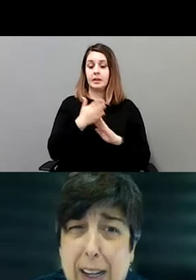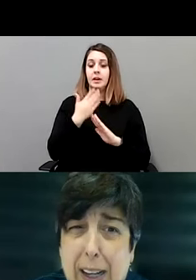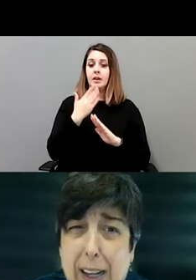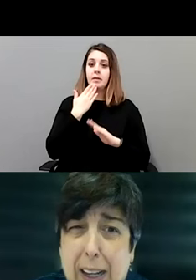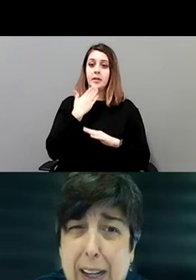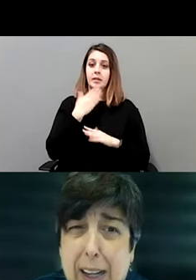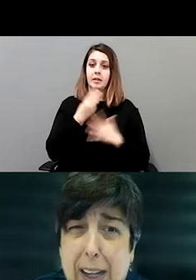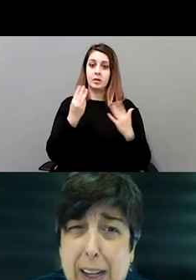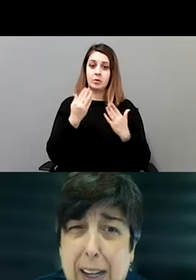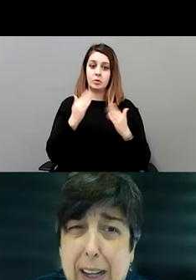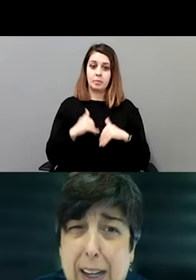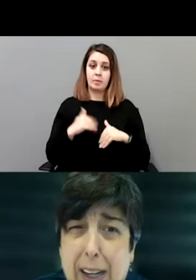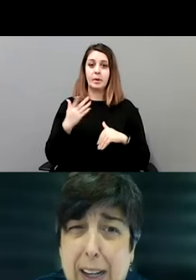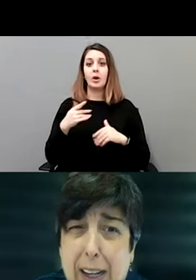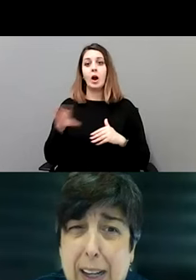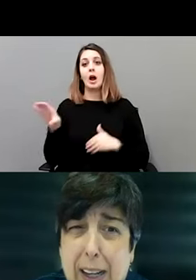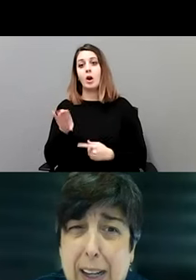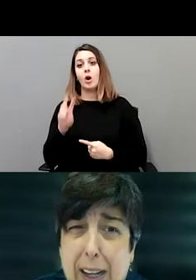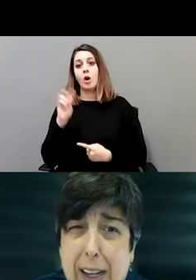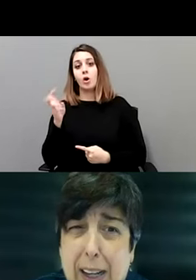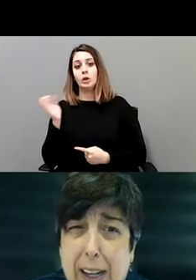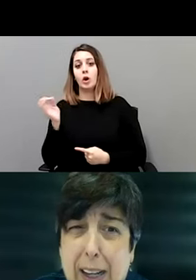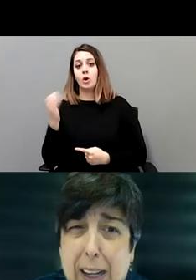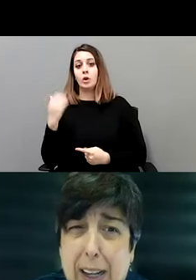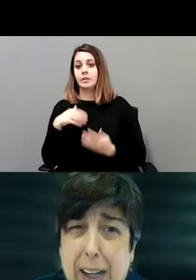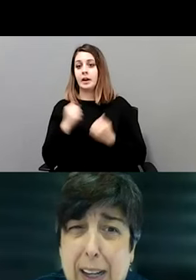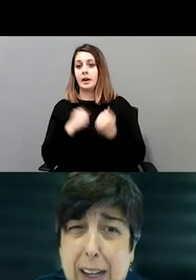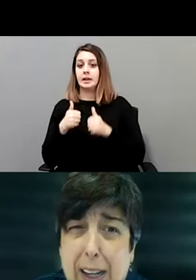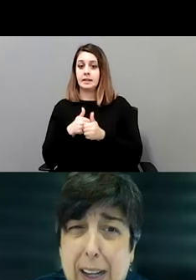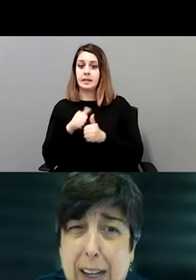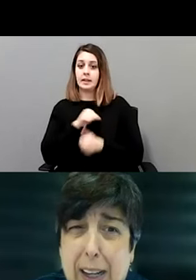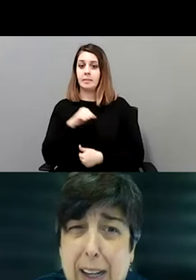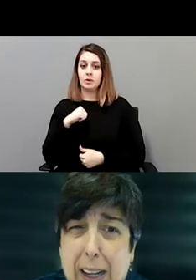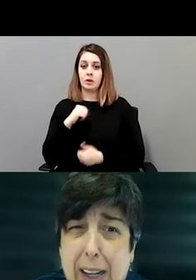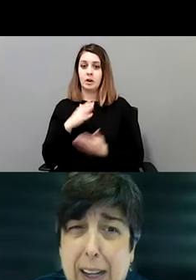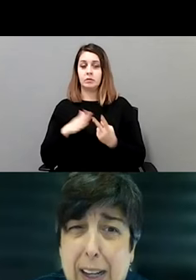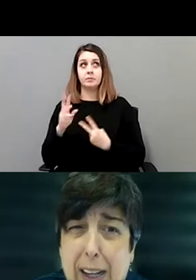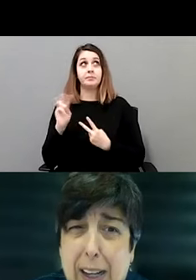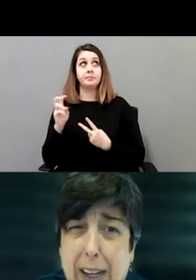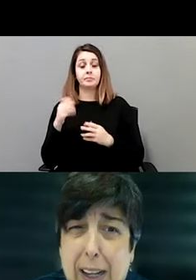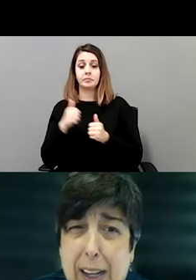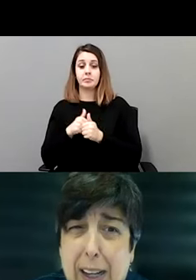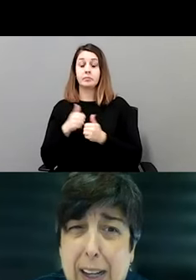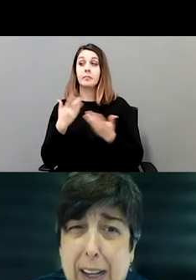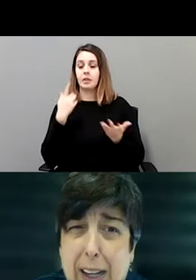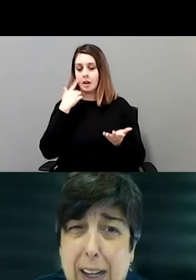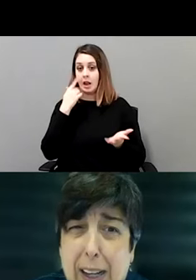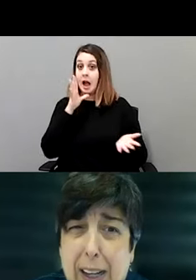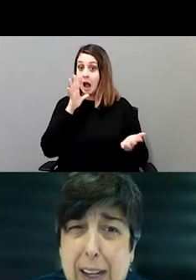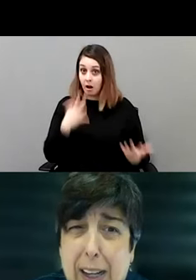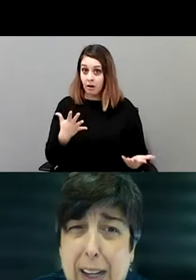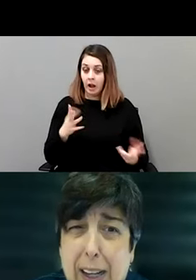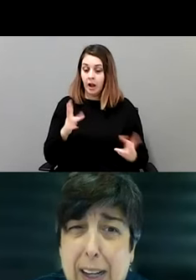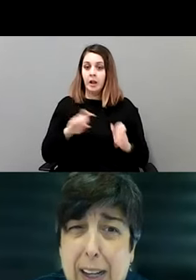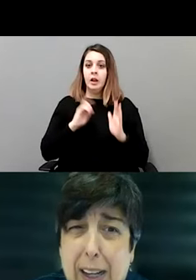otra ayuda de asistencia personal o sería la prestación económica de asistencia personal, que es otra opción de dependencia. Claro, ahora mismo, con la